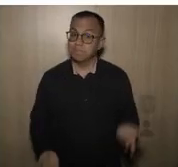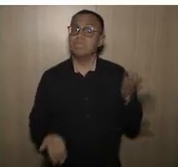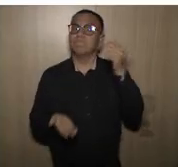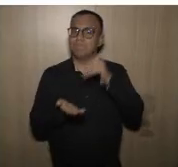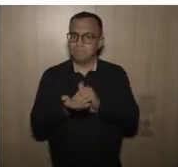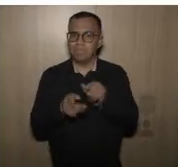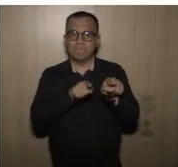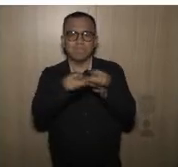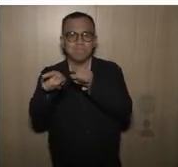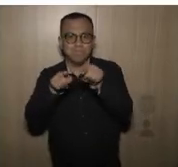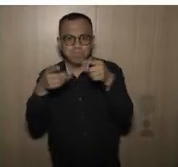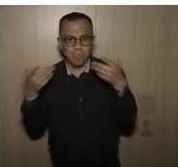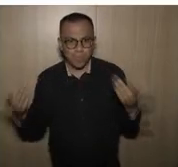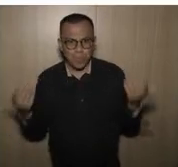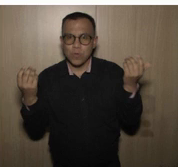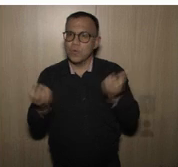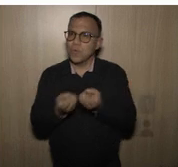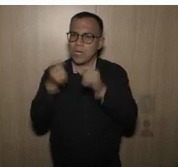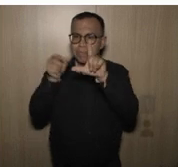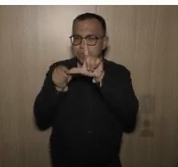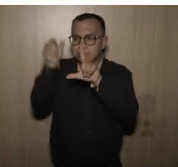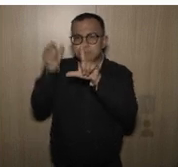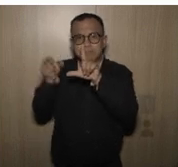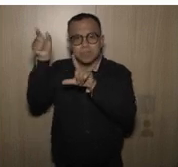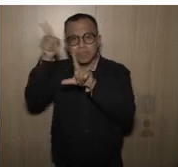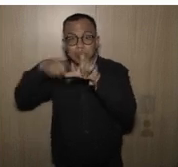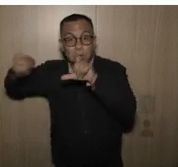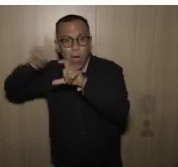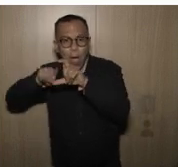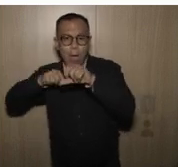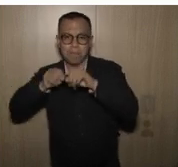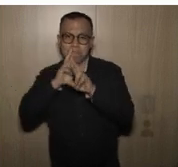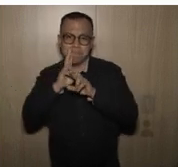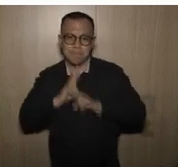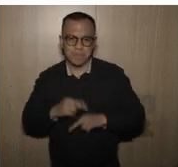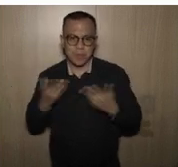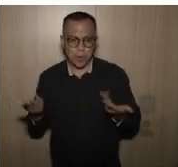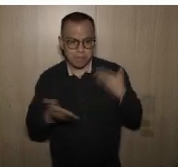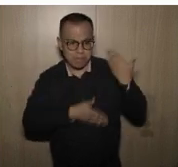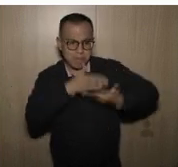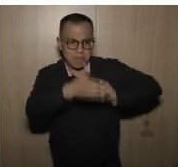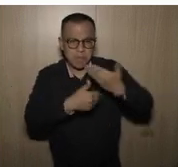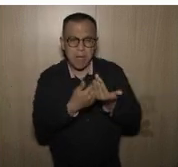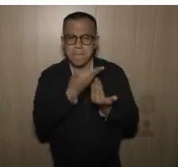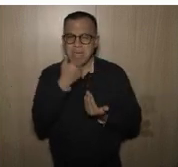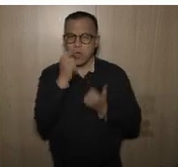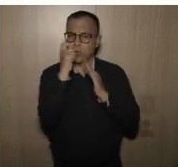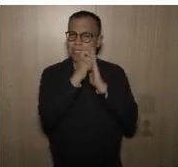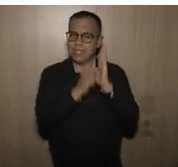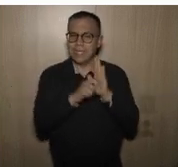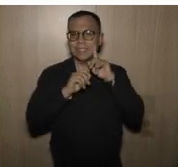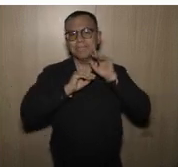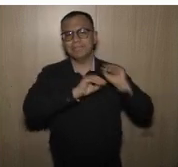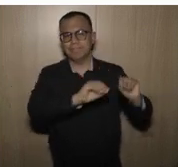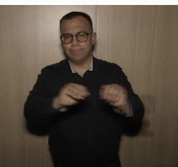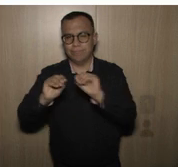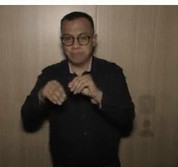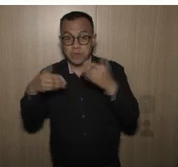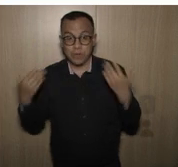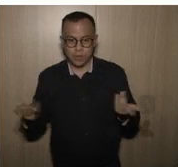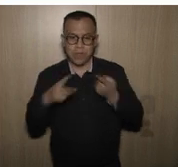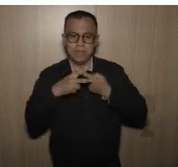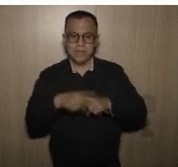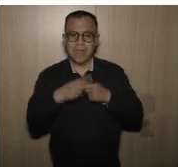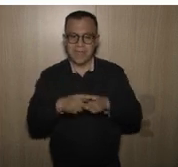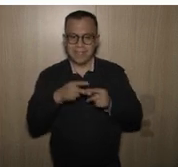Nuevamente, vamos a ver cuál de los pasos del trámite debe abordarse con mayor detalle en los talleres que se desarrollarán en